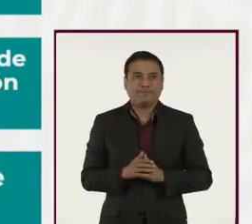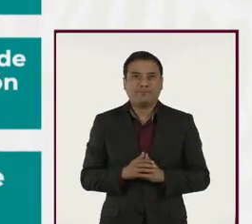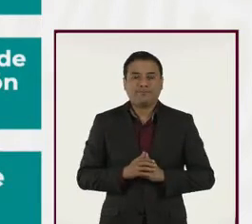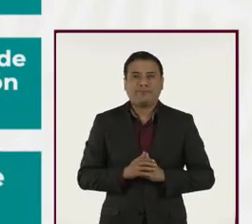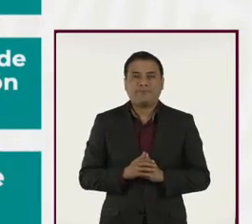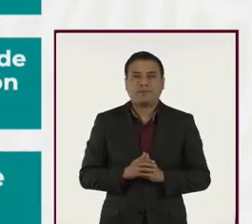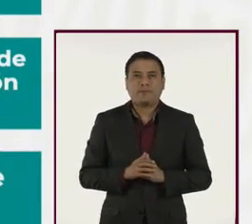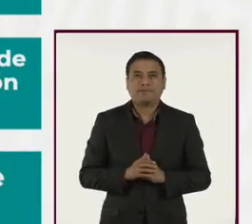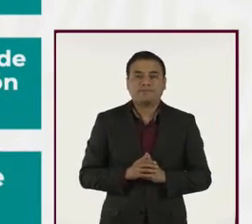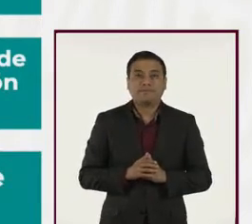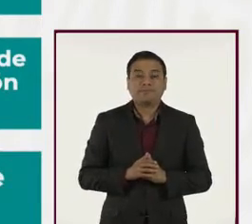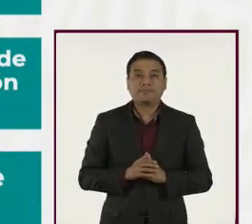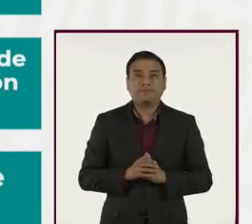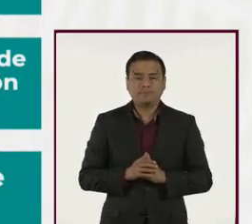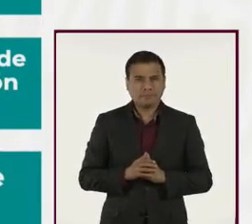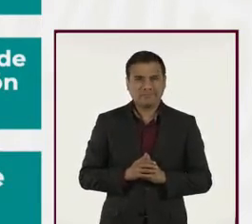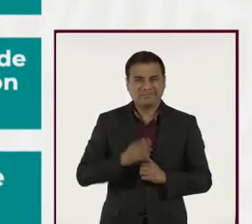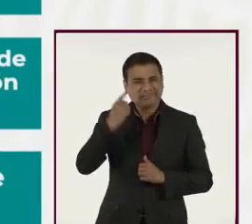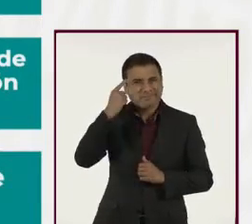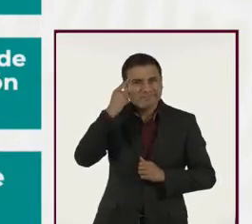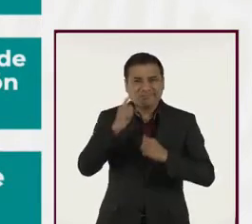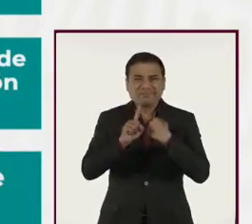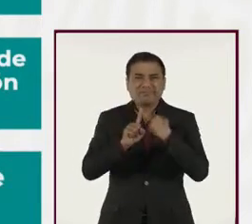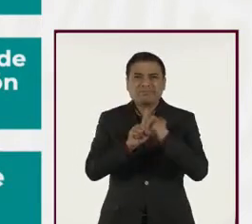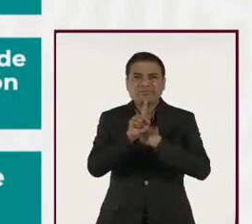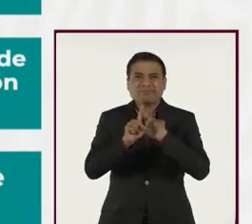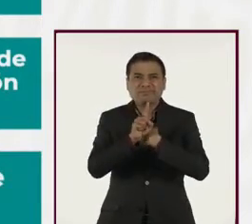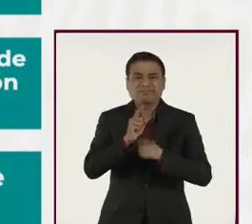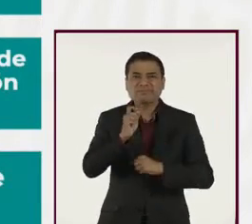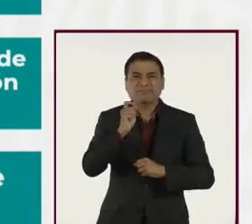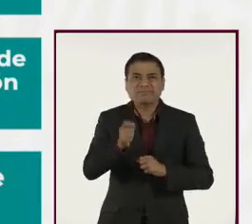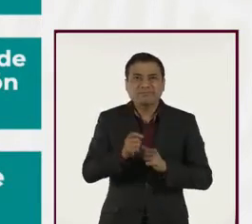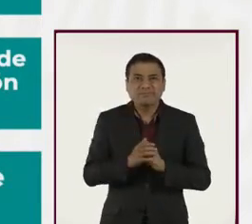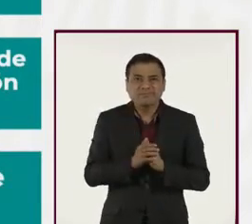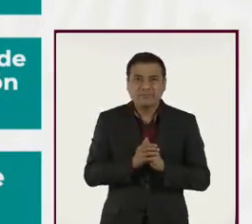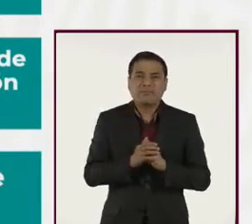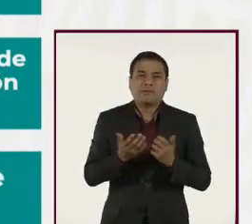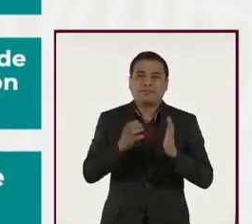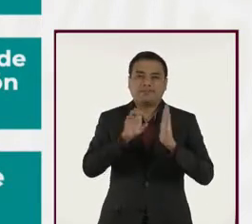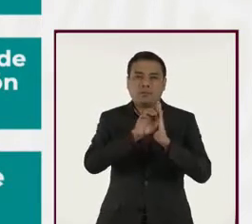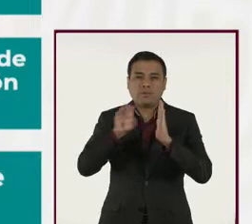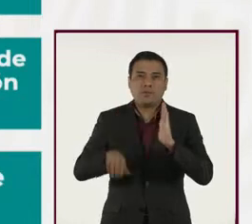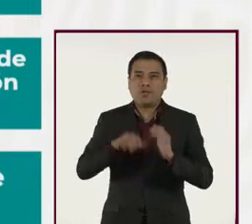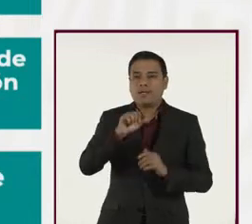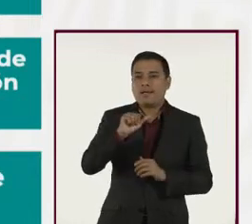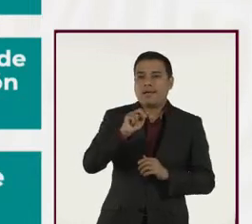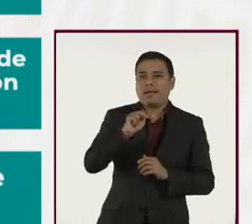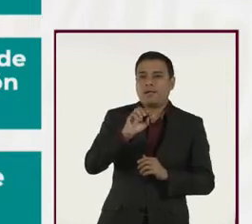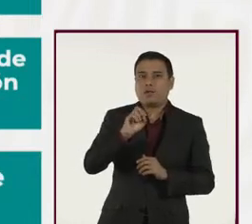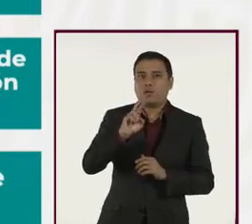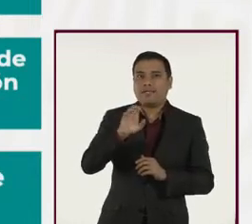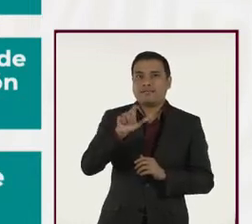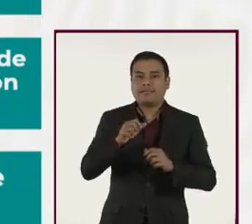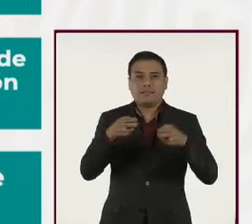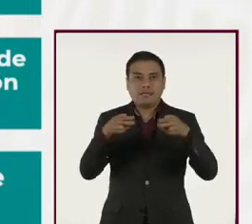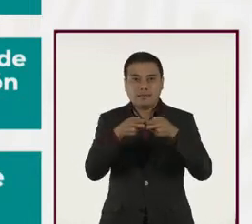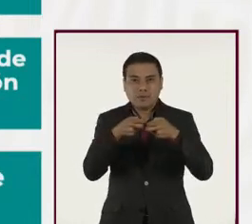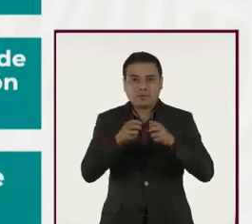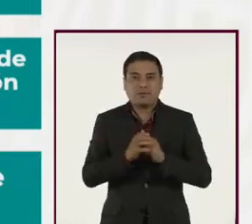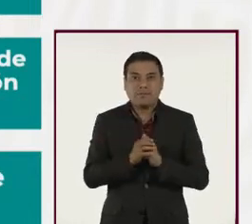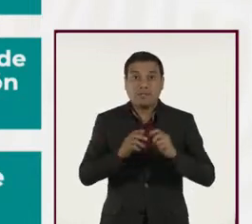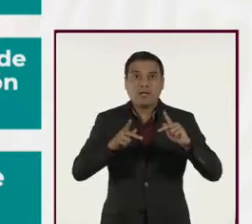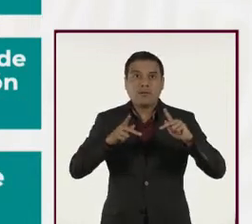hablamos que hay una alteración particularmente en anorexia nerviosa, donde son personas